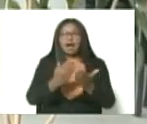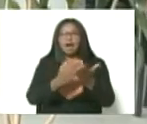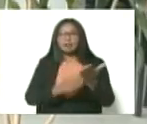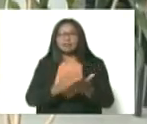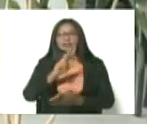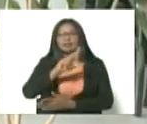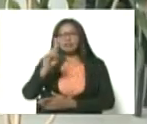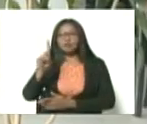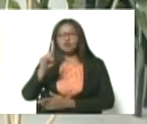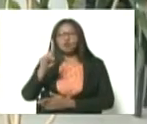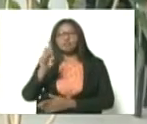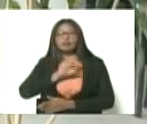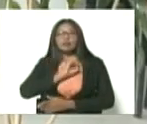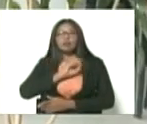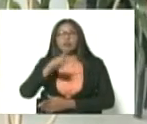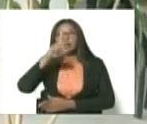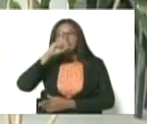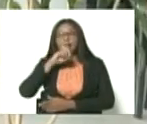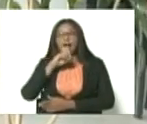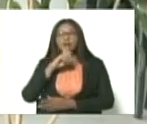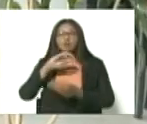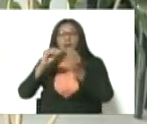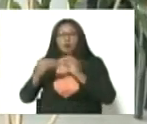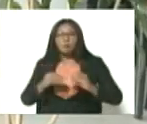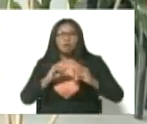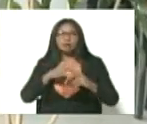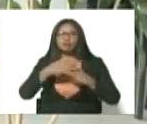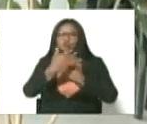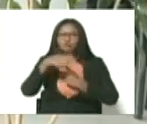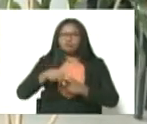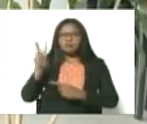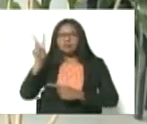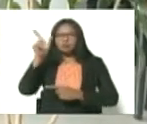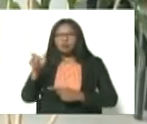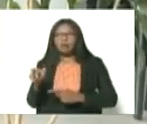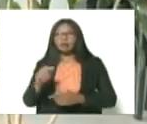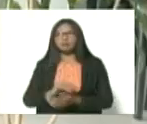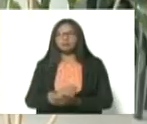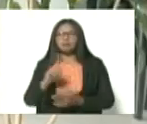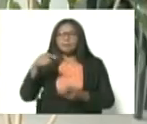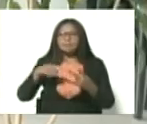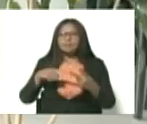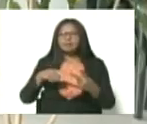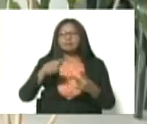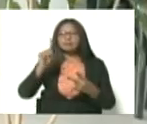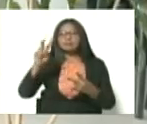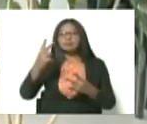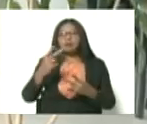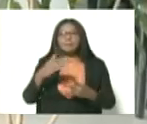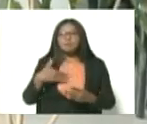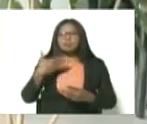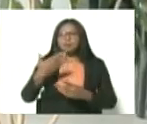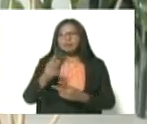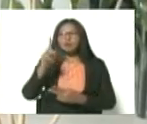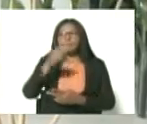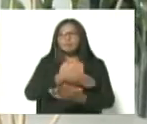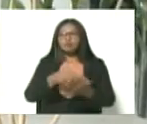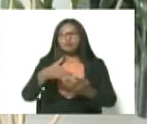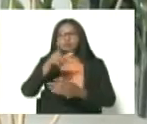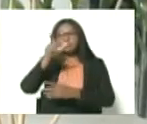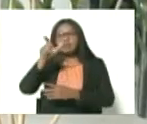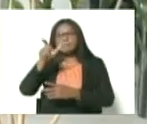de enero de este año regularizar su situación. No sé qué opinan en concreto de este estatuto y también de la posibilidad de que cerca de 1 millón de